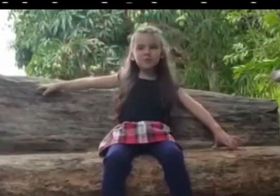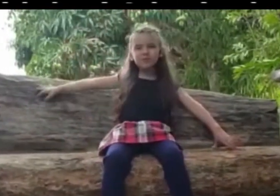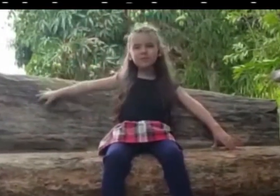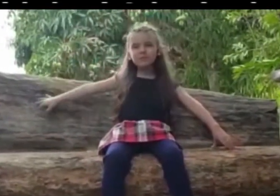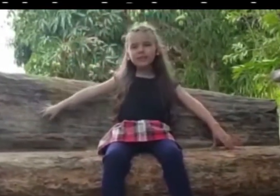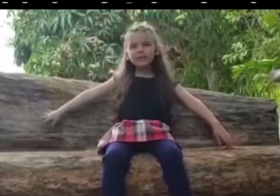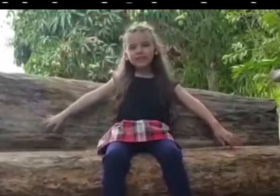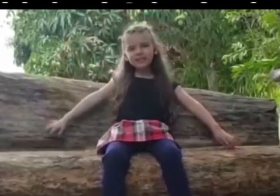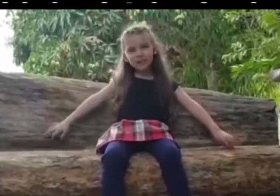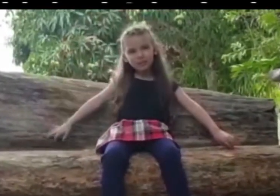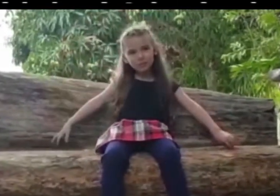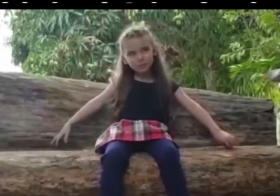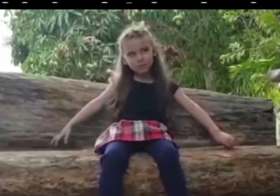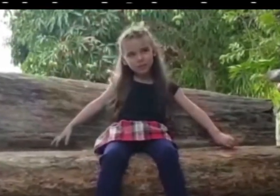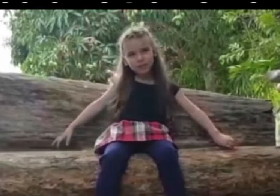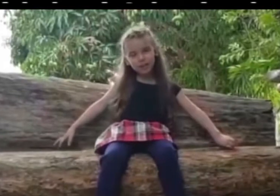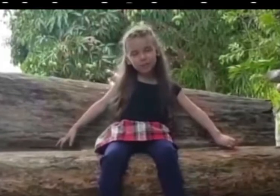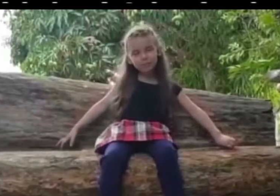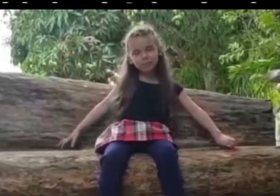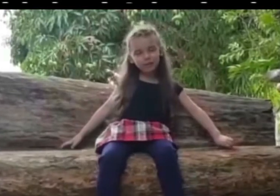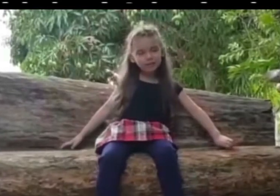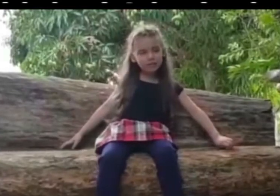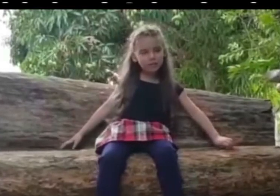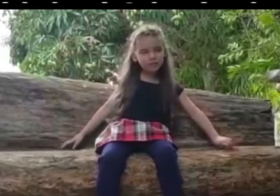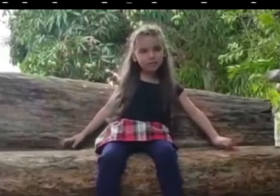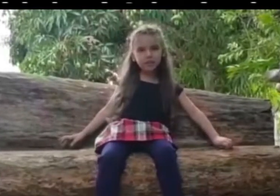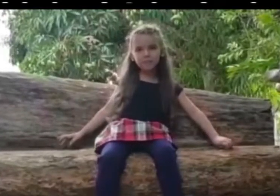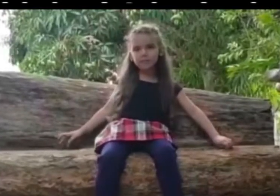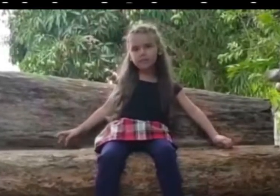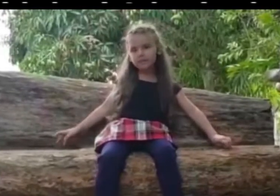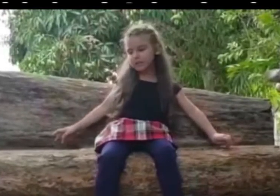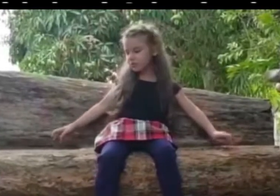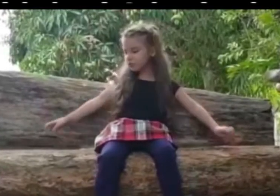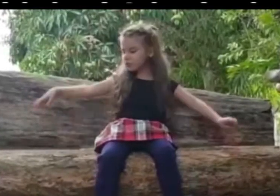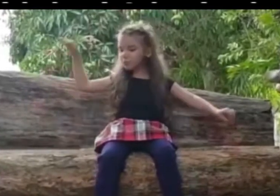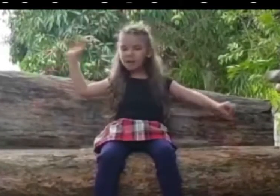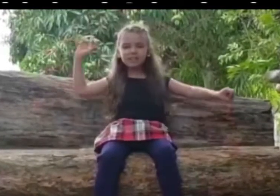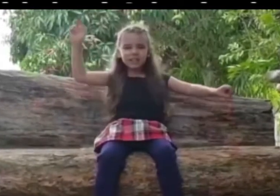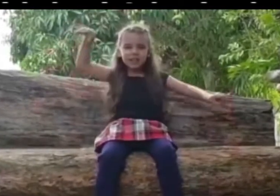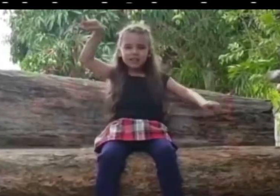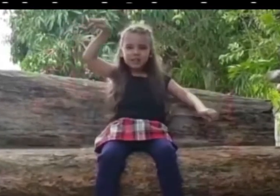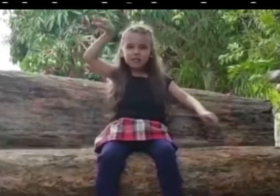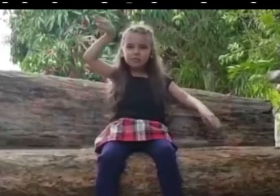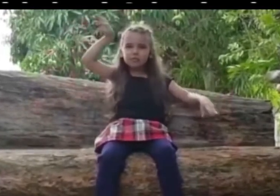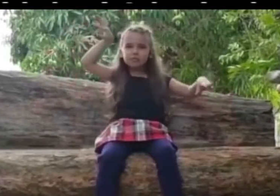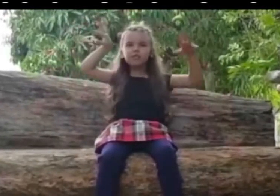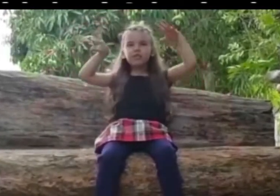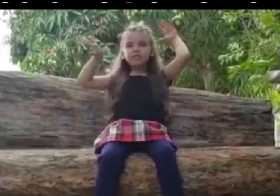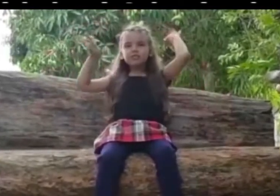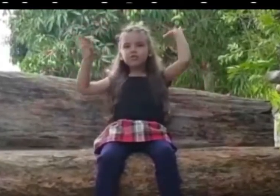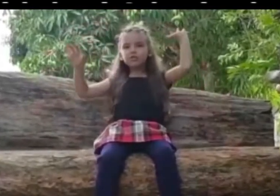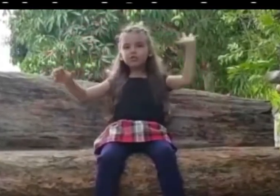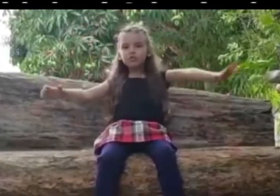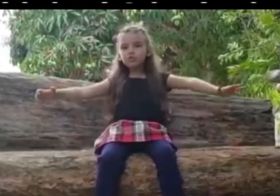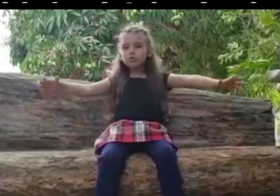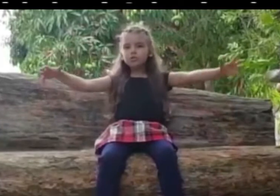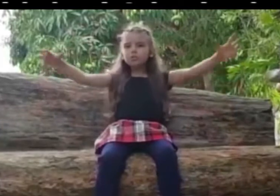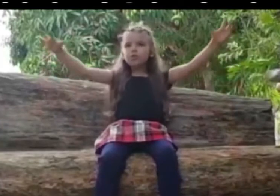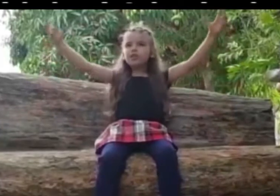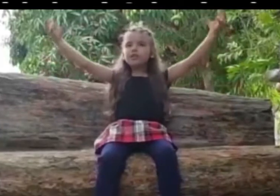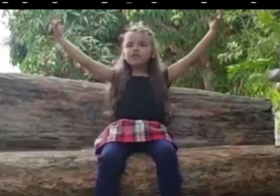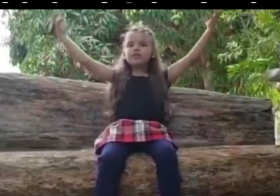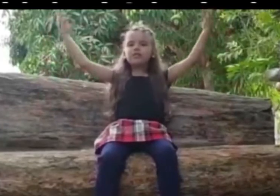mundo. Y ya no pudieron más. Entonces la princesa con su varita la sacudió y usó todos